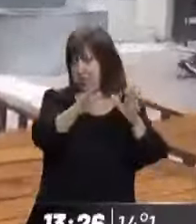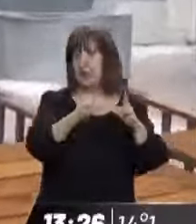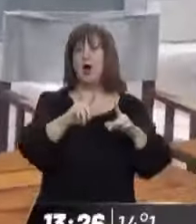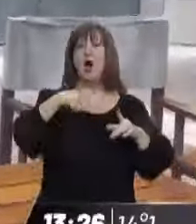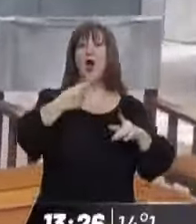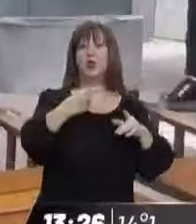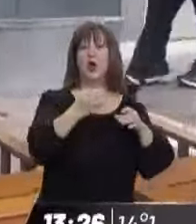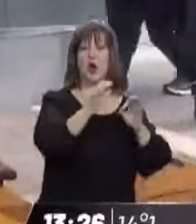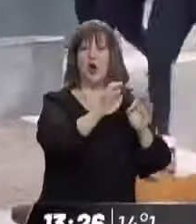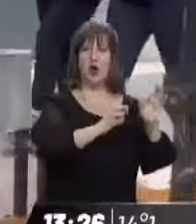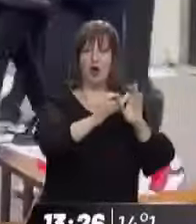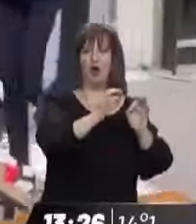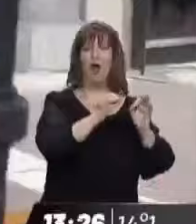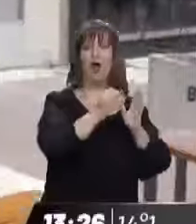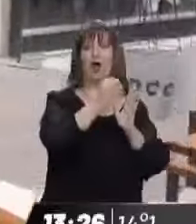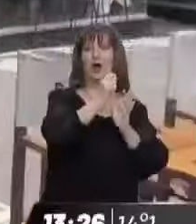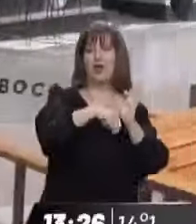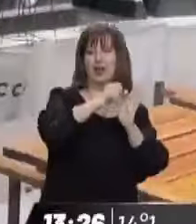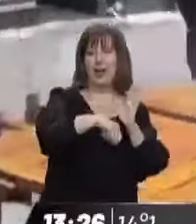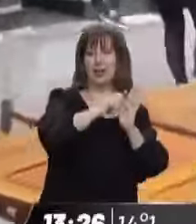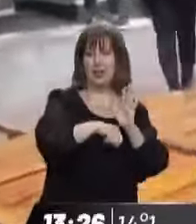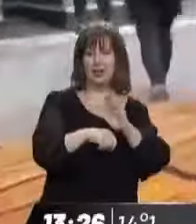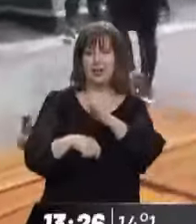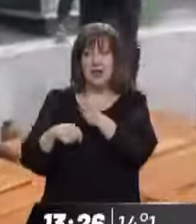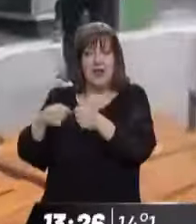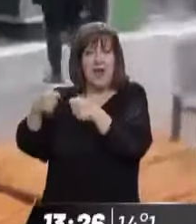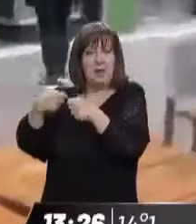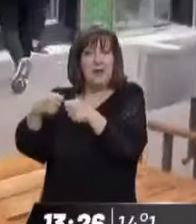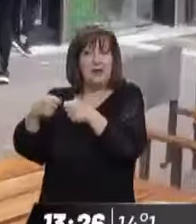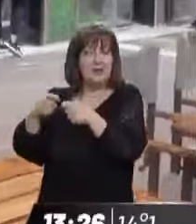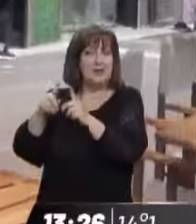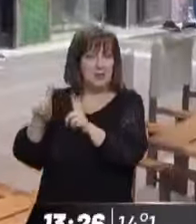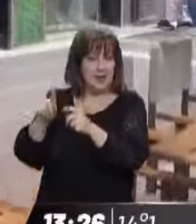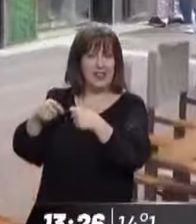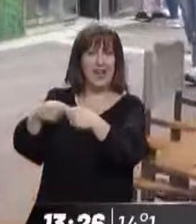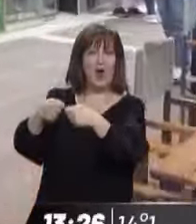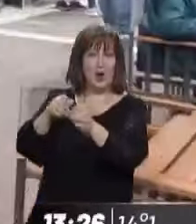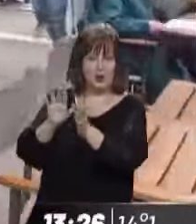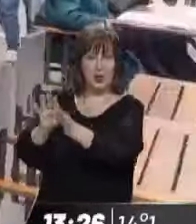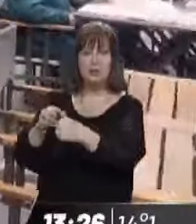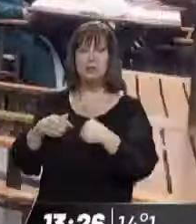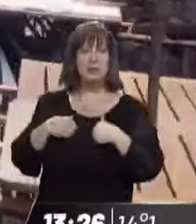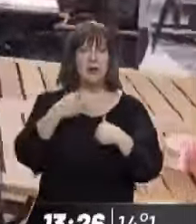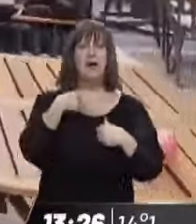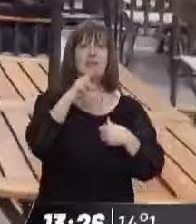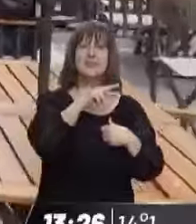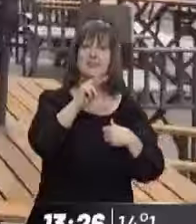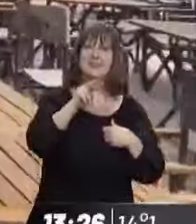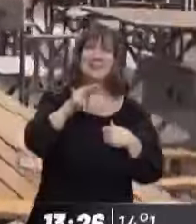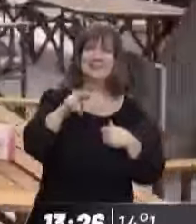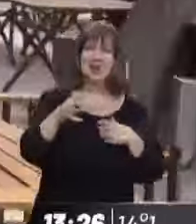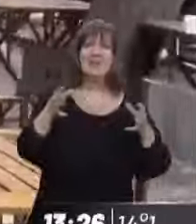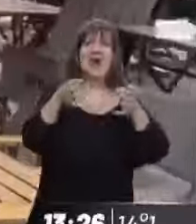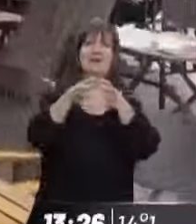otro convenio. Así que nos vinimos acá para saber cómo estaba el centro. La verdad que la gente ha salido, está disfrutando de... Mirá lo que es